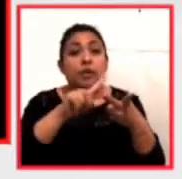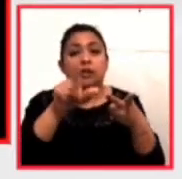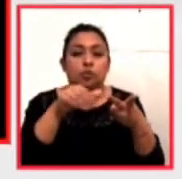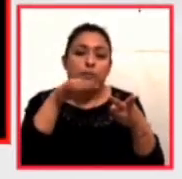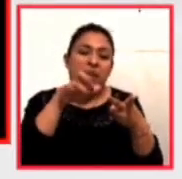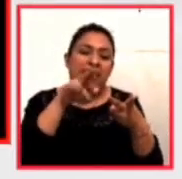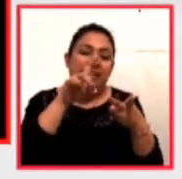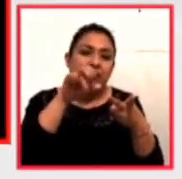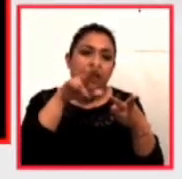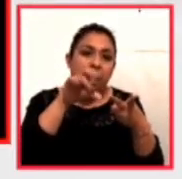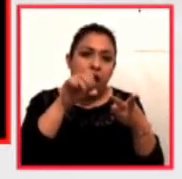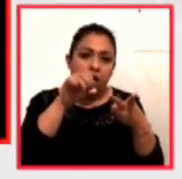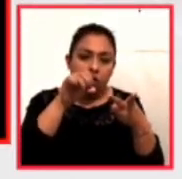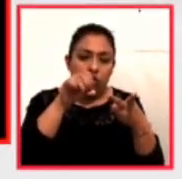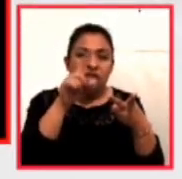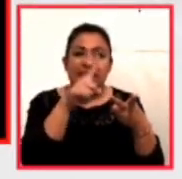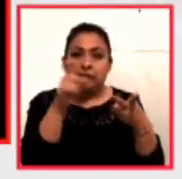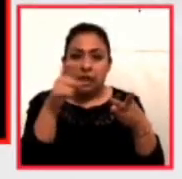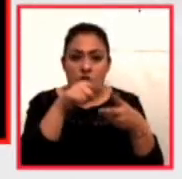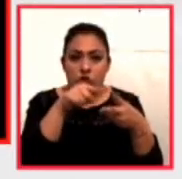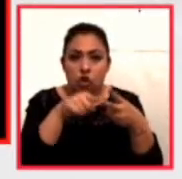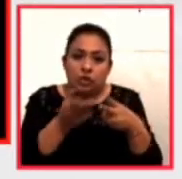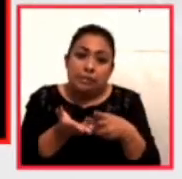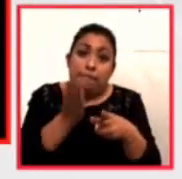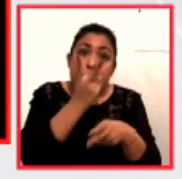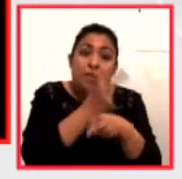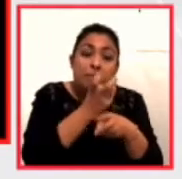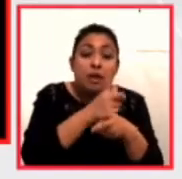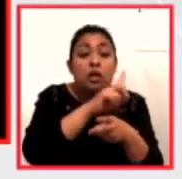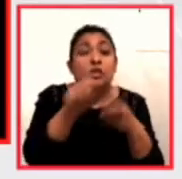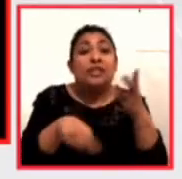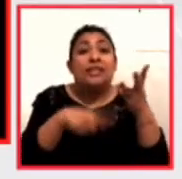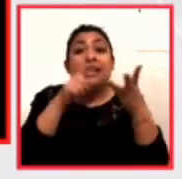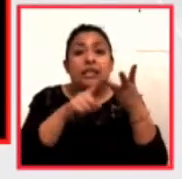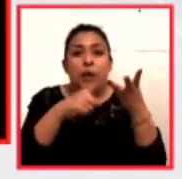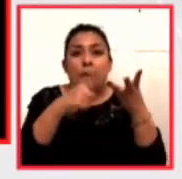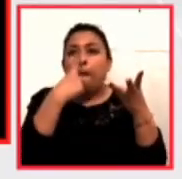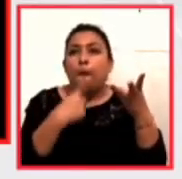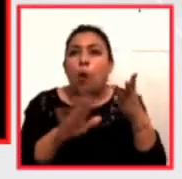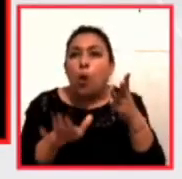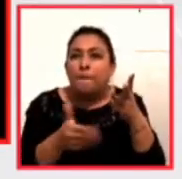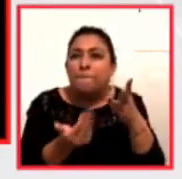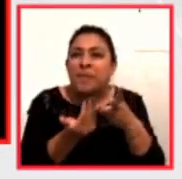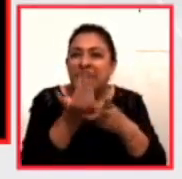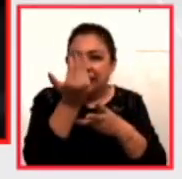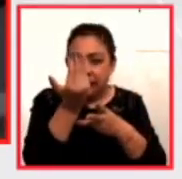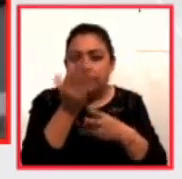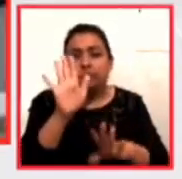100. Estos dos filmes fueron los antecedentes de Rojo Amanecer. Se me ocurrió